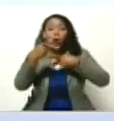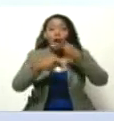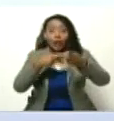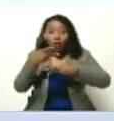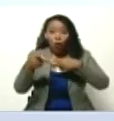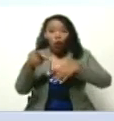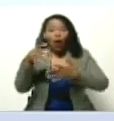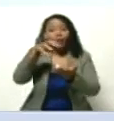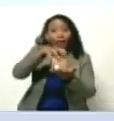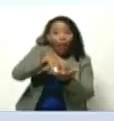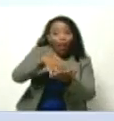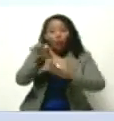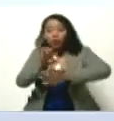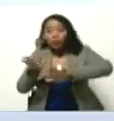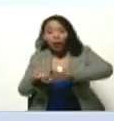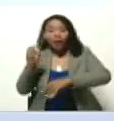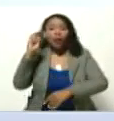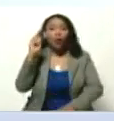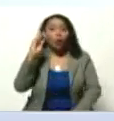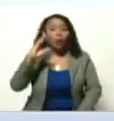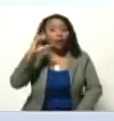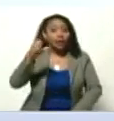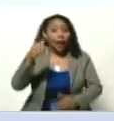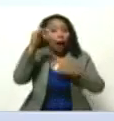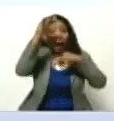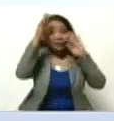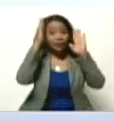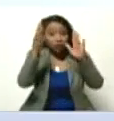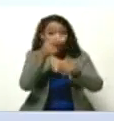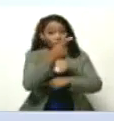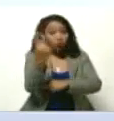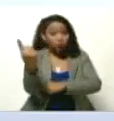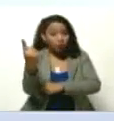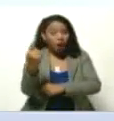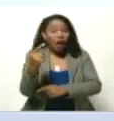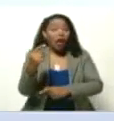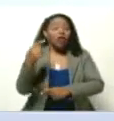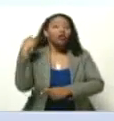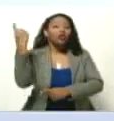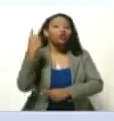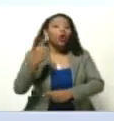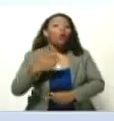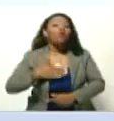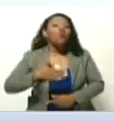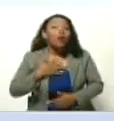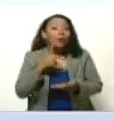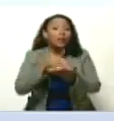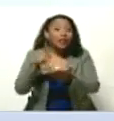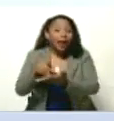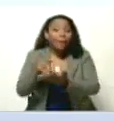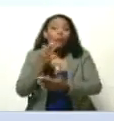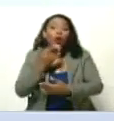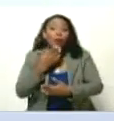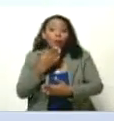municipales y parroquiales de VC, escuchen bien, solo pueden y deben participar en la VC donde